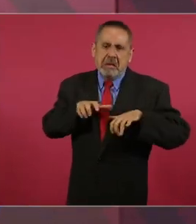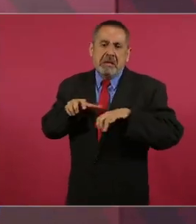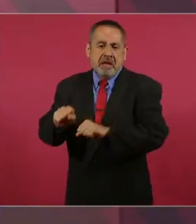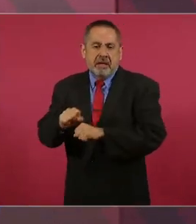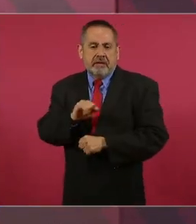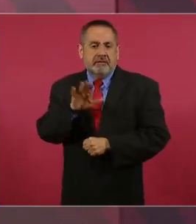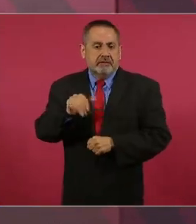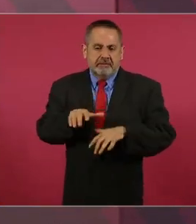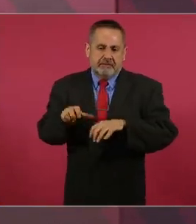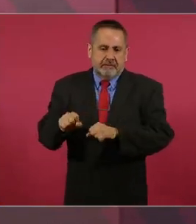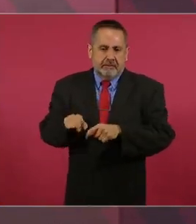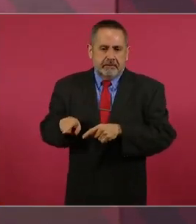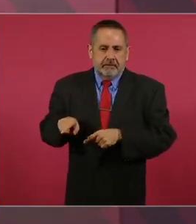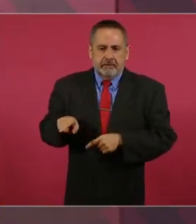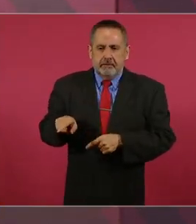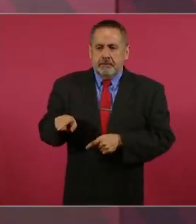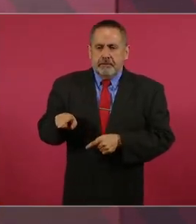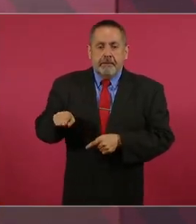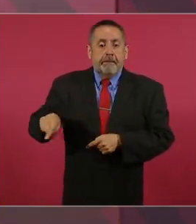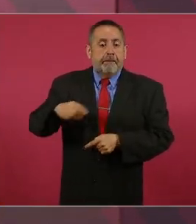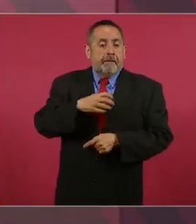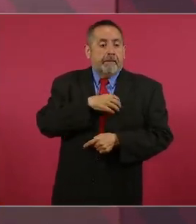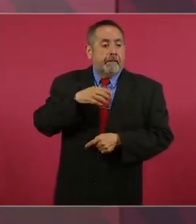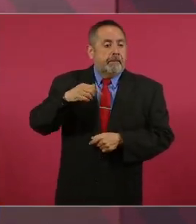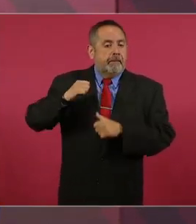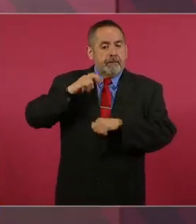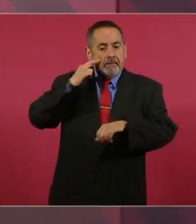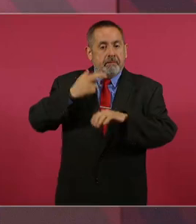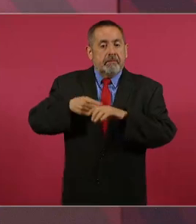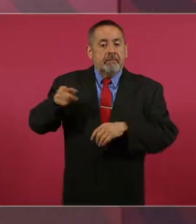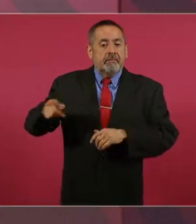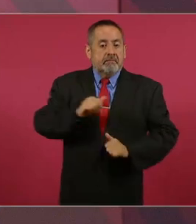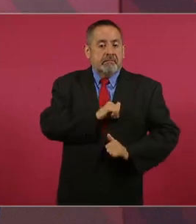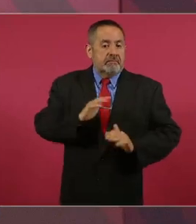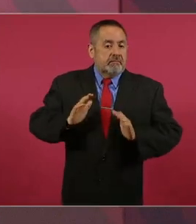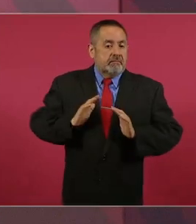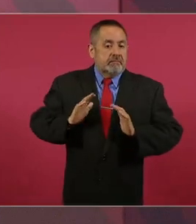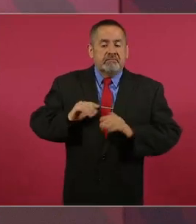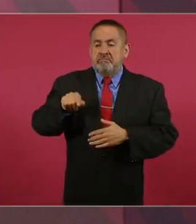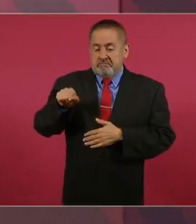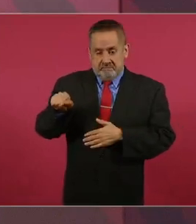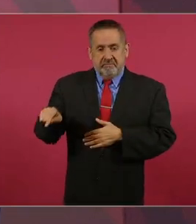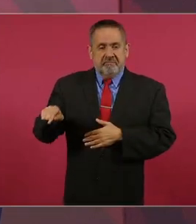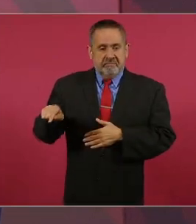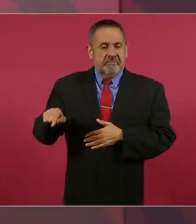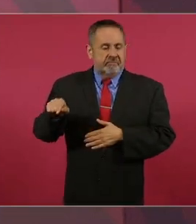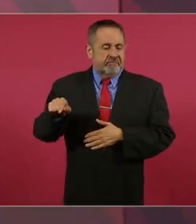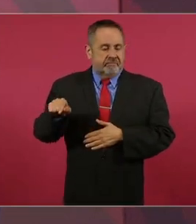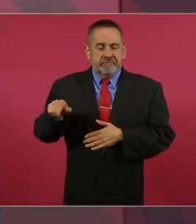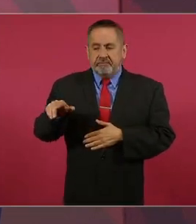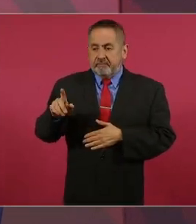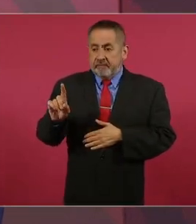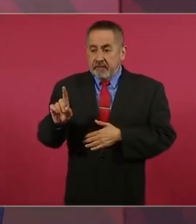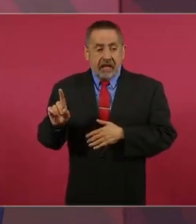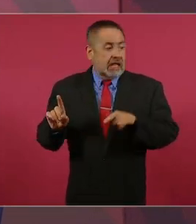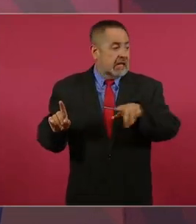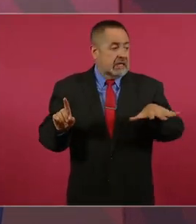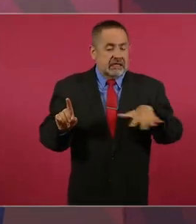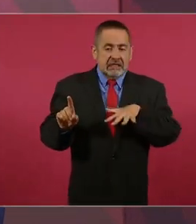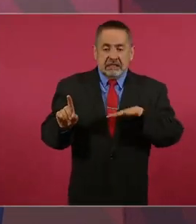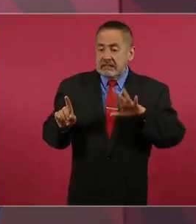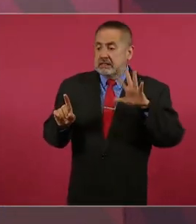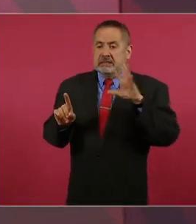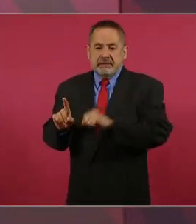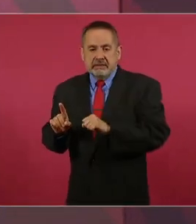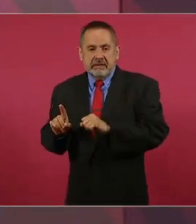estaba como comandante de la región militar, era la misma región militar como hasta